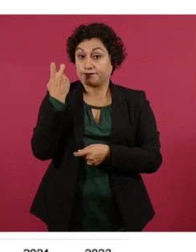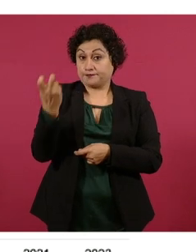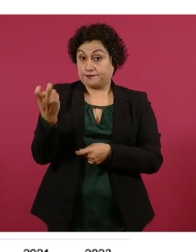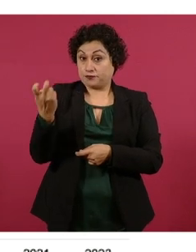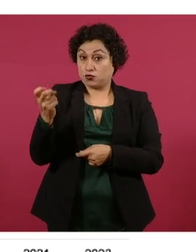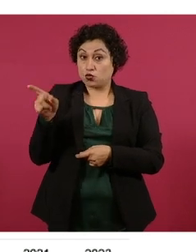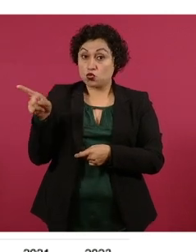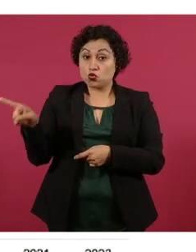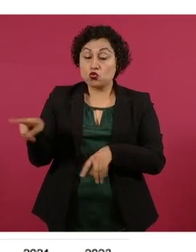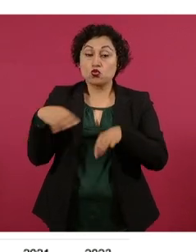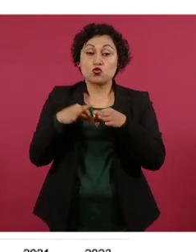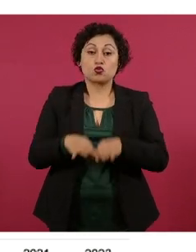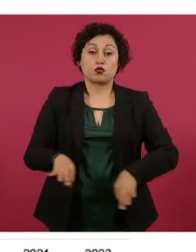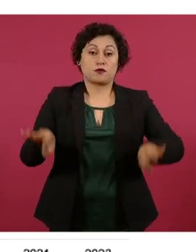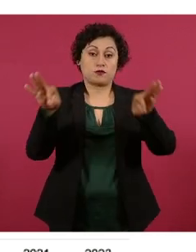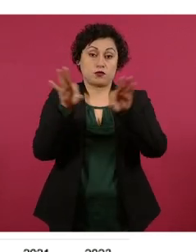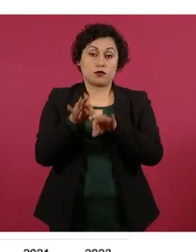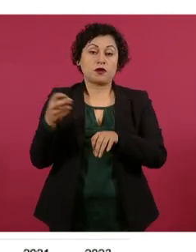Esta es la deuda